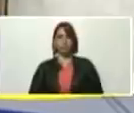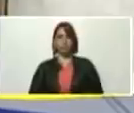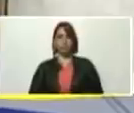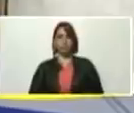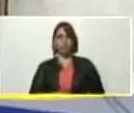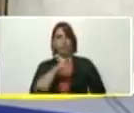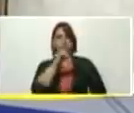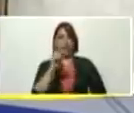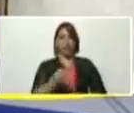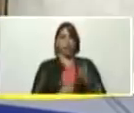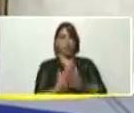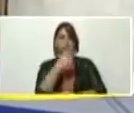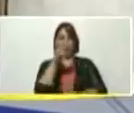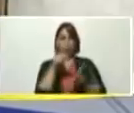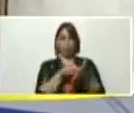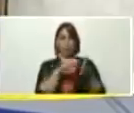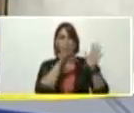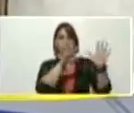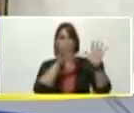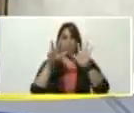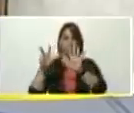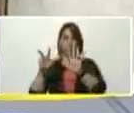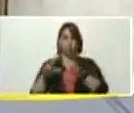20 de mayo de